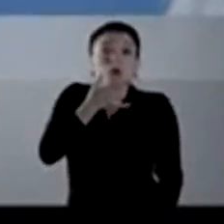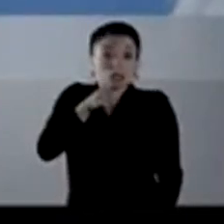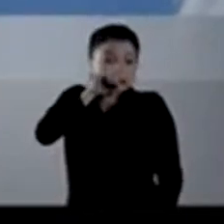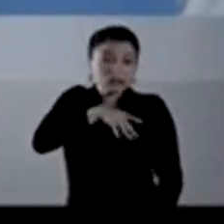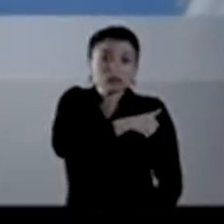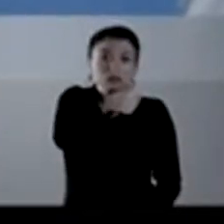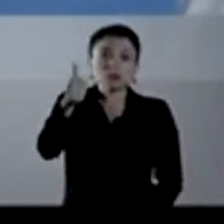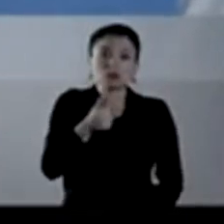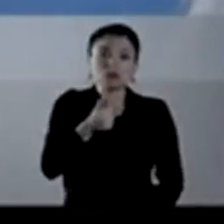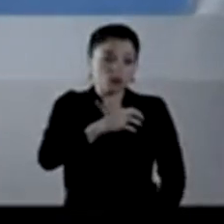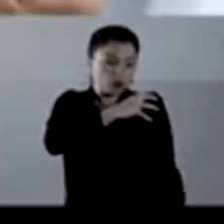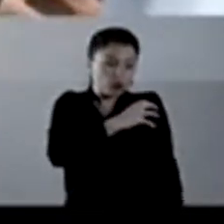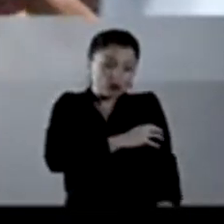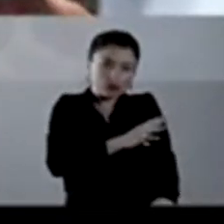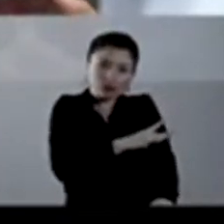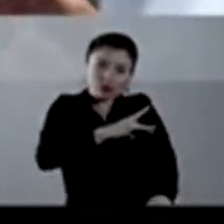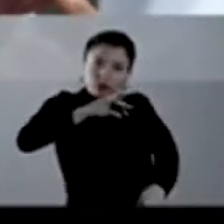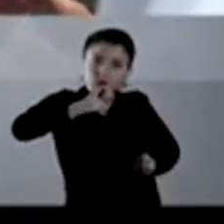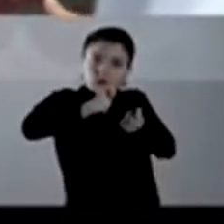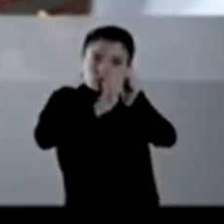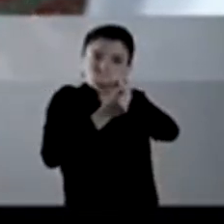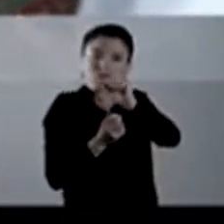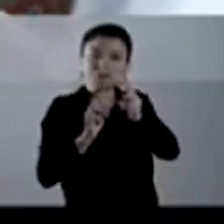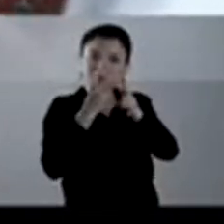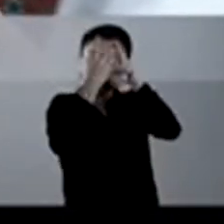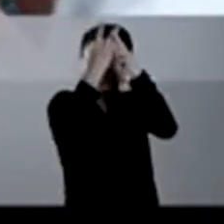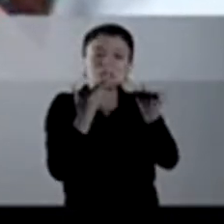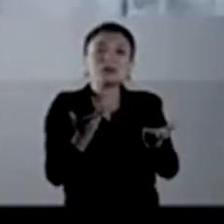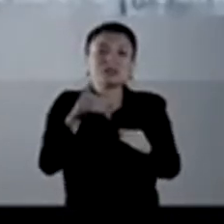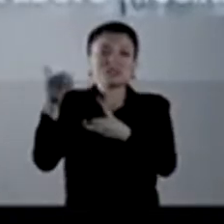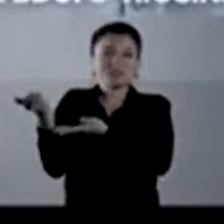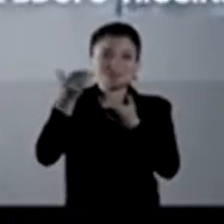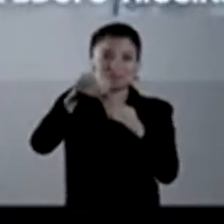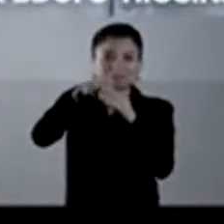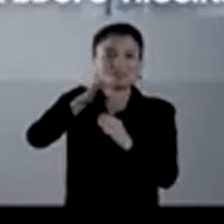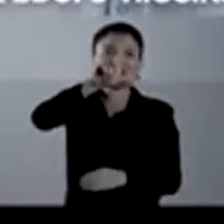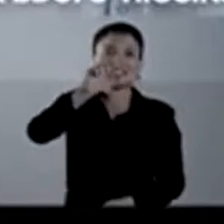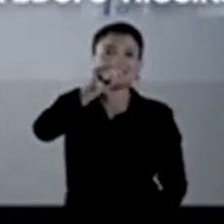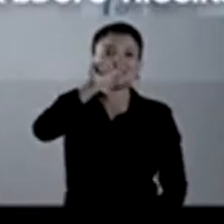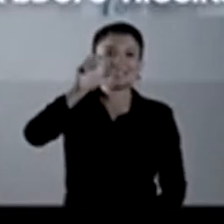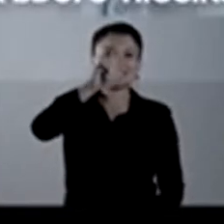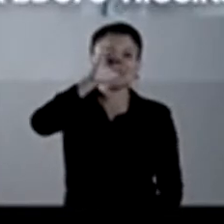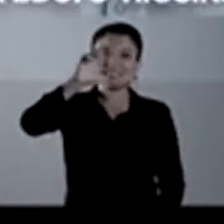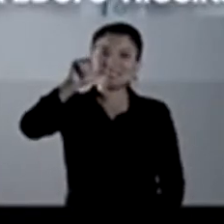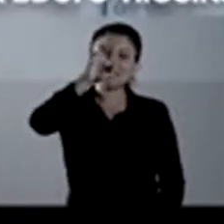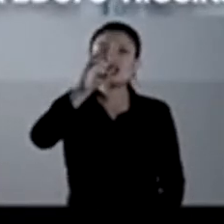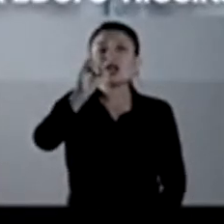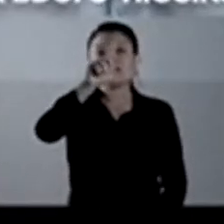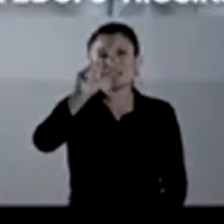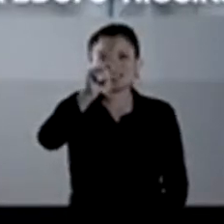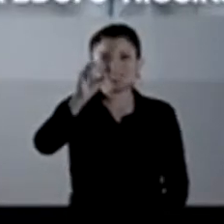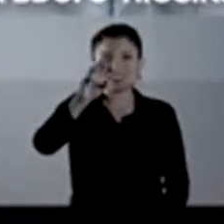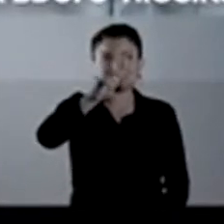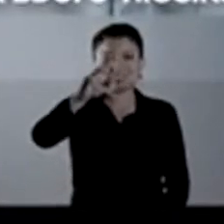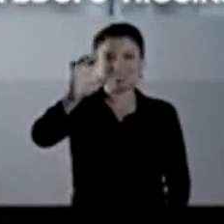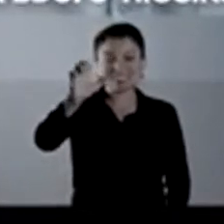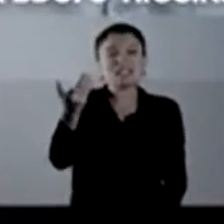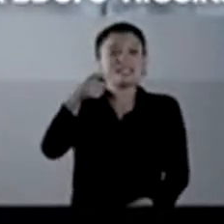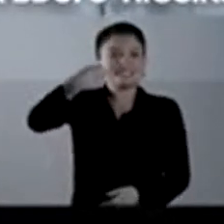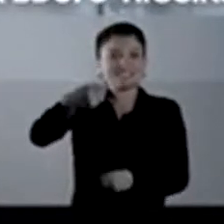de todos lo construiremos desde las regiones, los llamo a votar por Juan Pablo Letelier o Juan Carlos Latorre